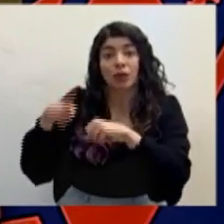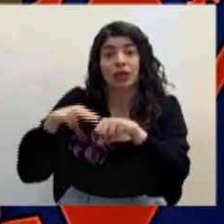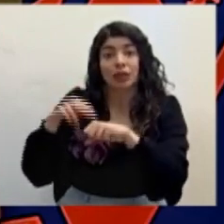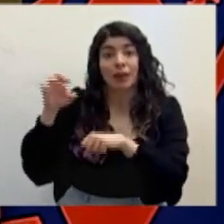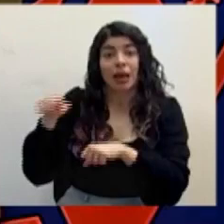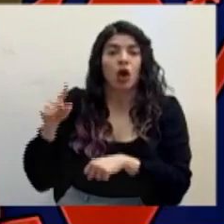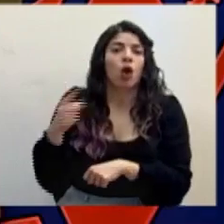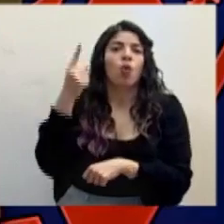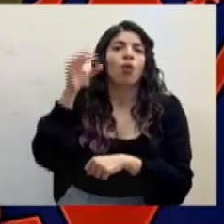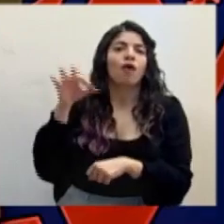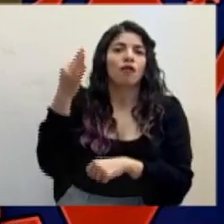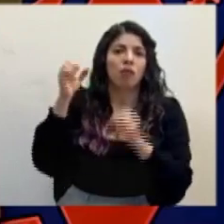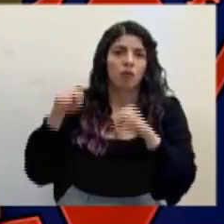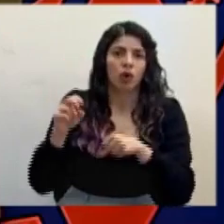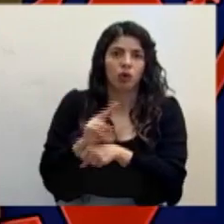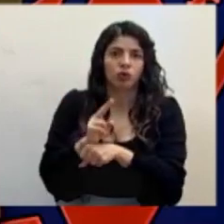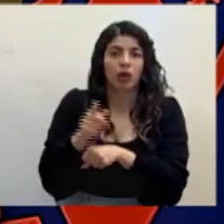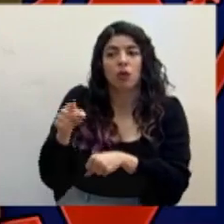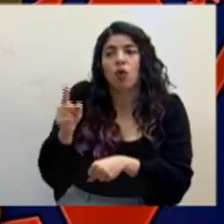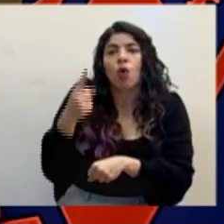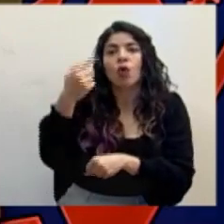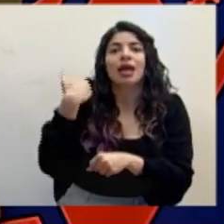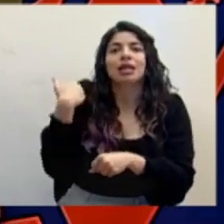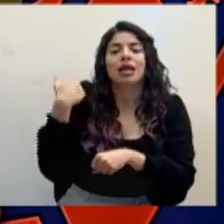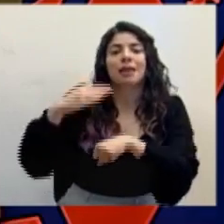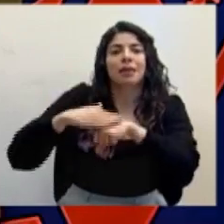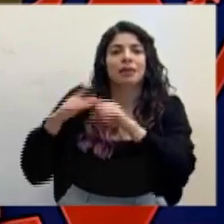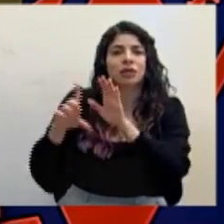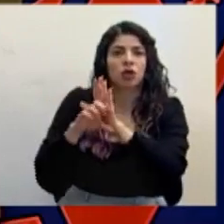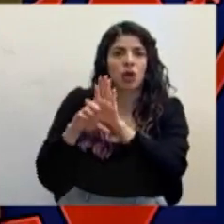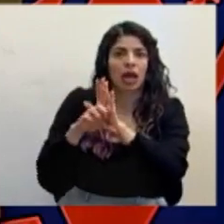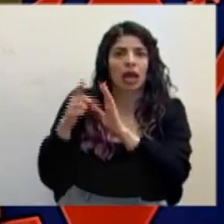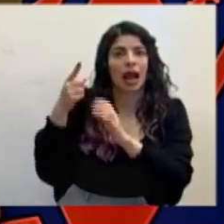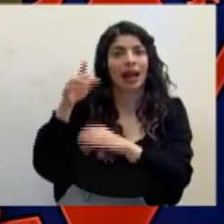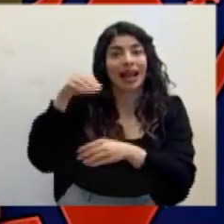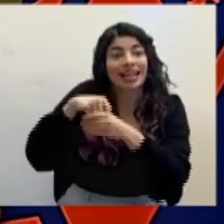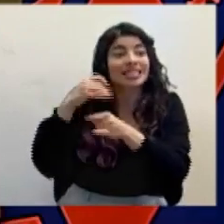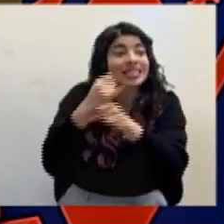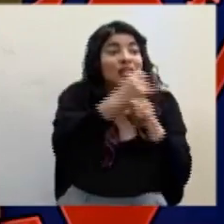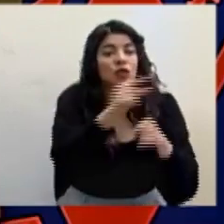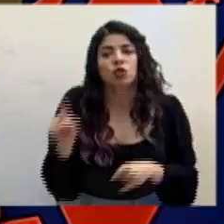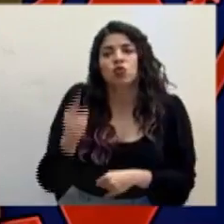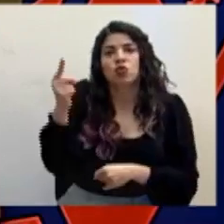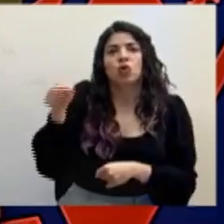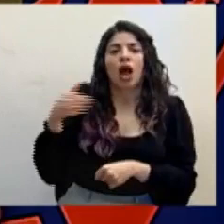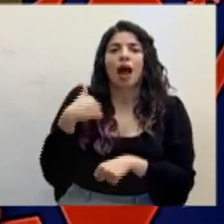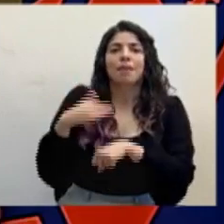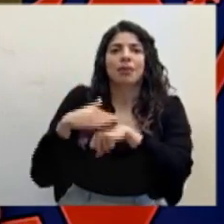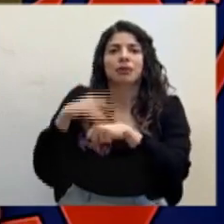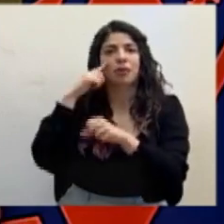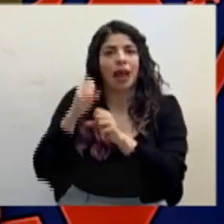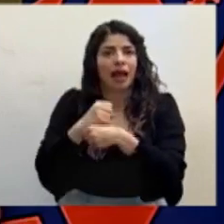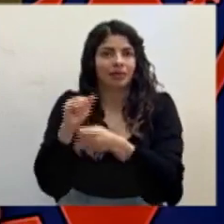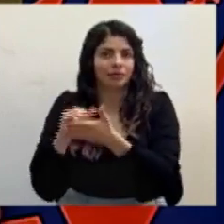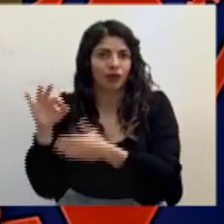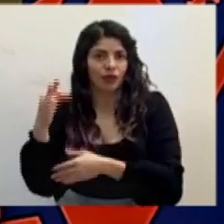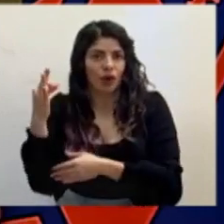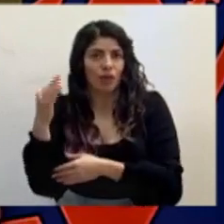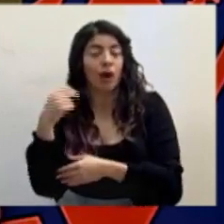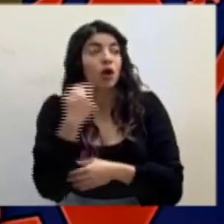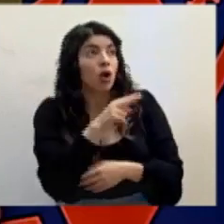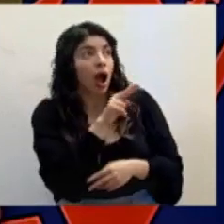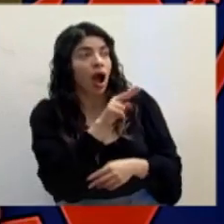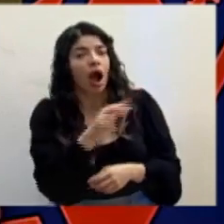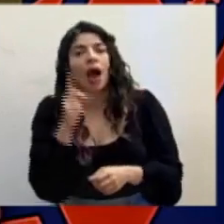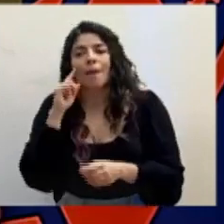los únicos que tenemos esa autorización legal y constitucional. Y entonces, a partir de ahí, activamos este procedimiento para contratar